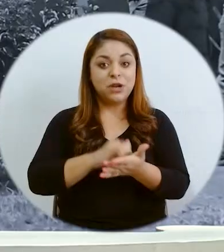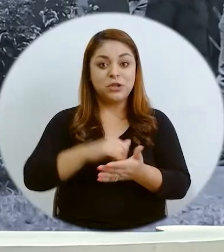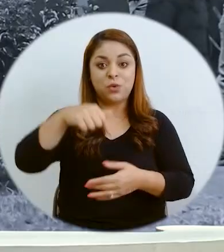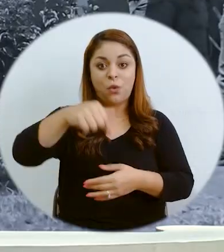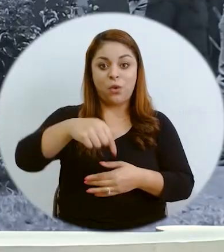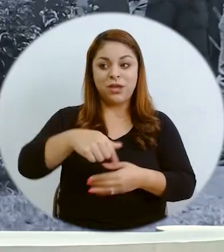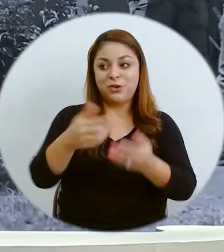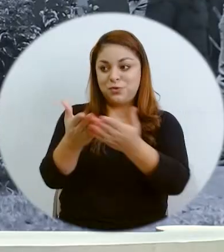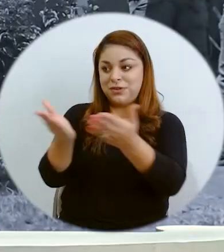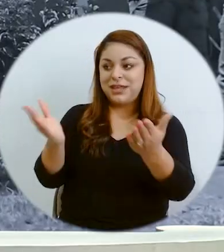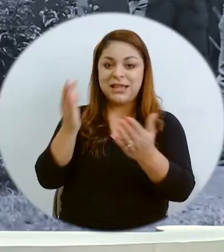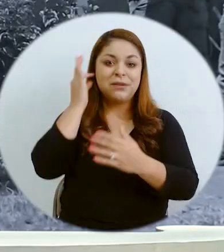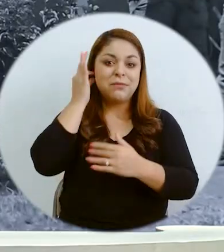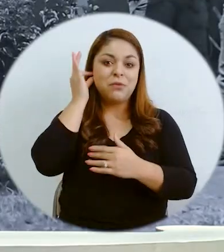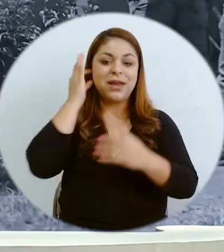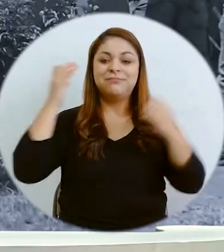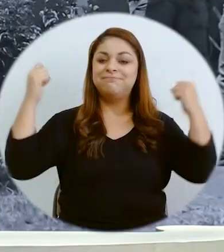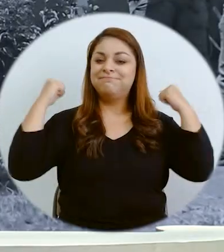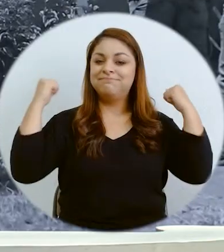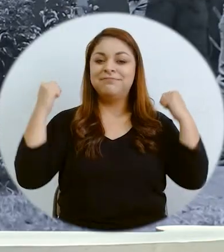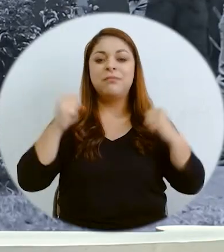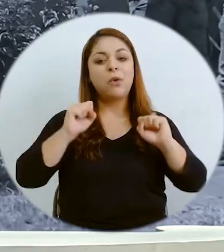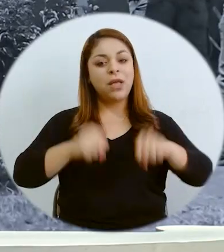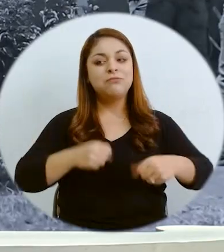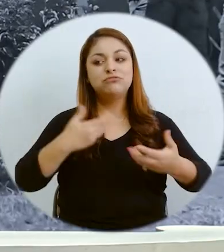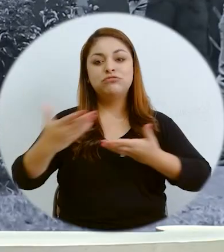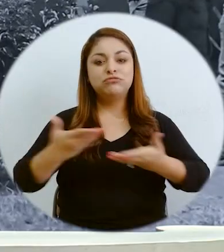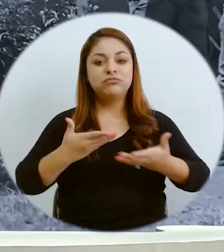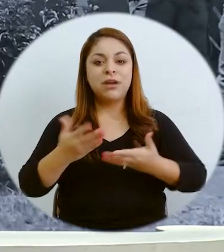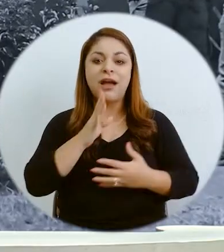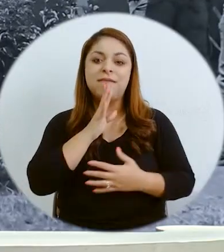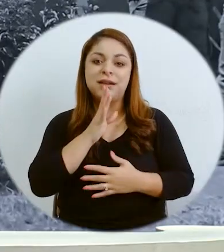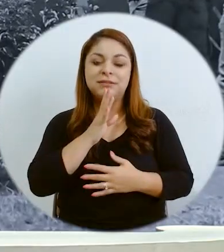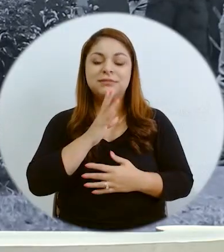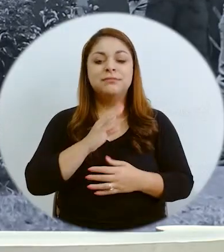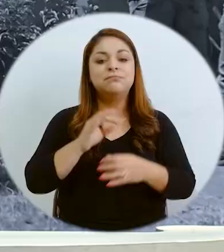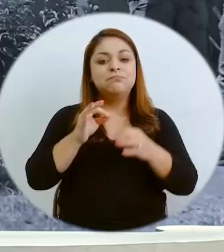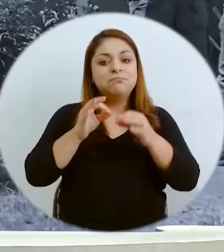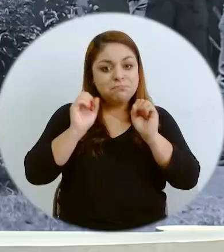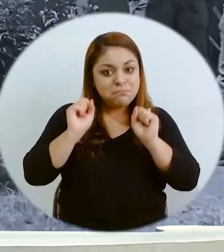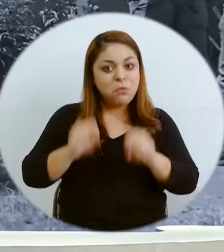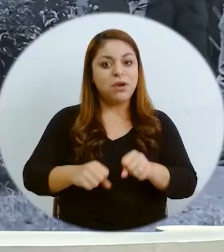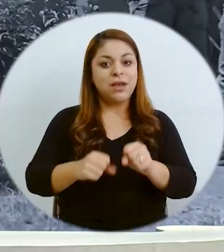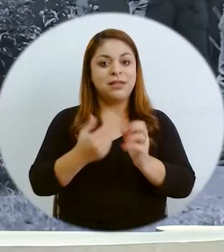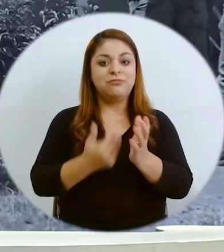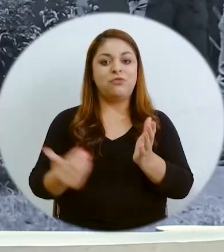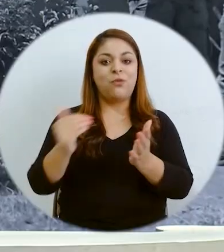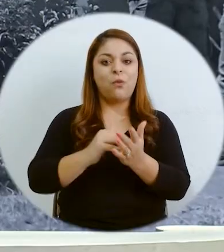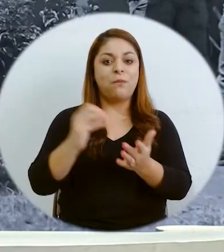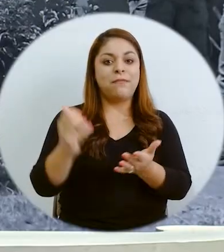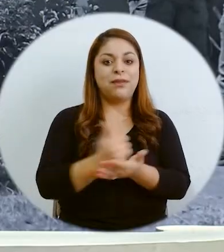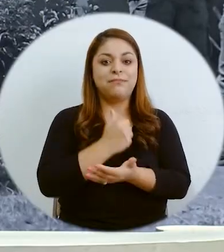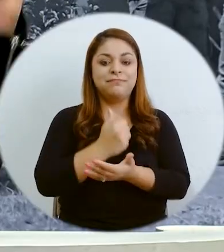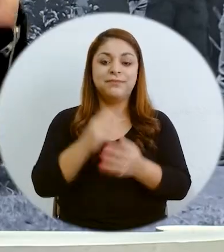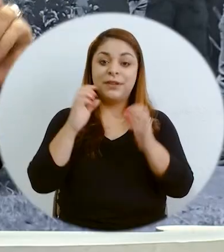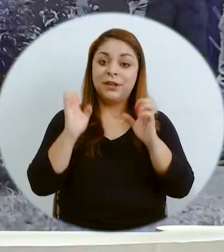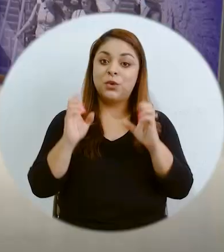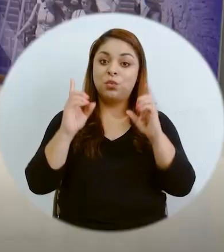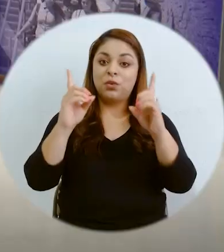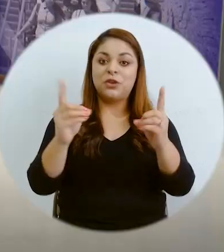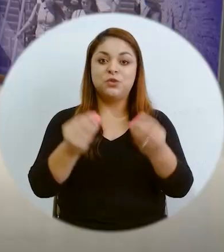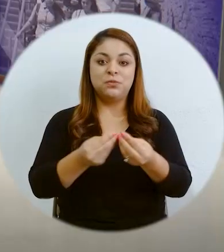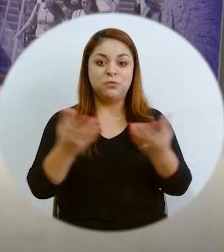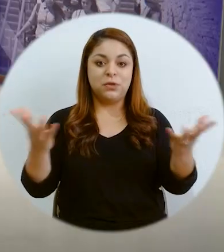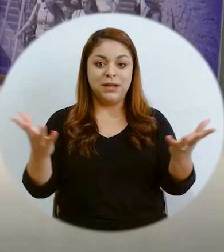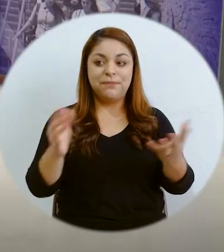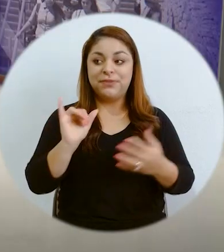precisamente por eso es que estamos aquí hoy con estas mujeres tan valientes que venimos a hablar de que es posible recuperar la esperanza en la educación pública, que ese es